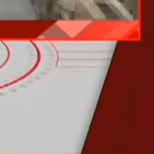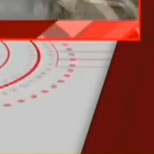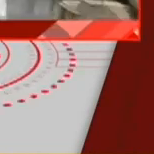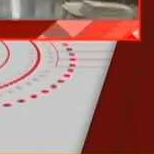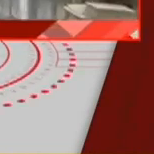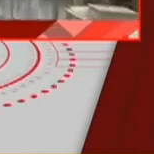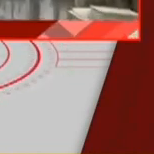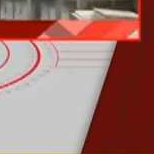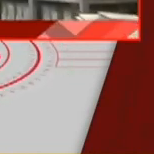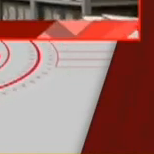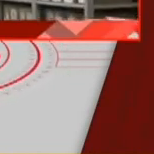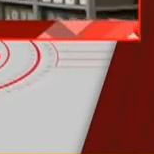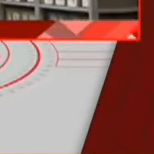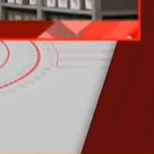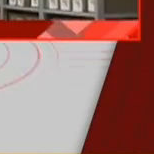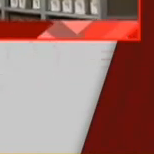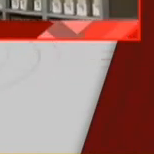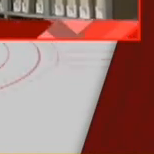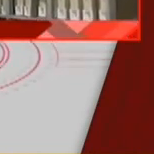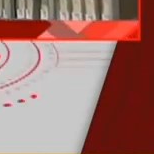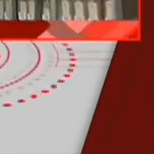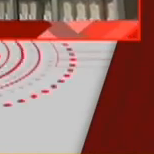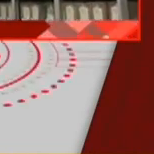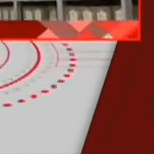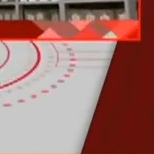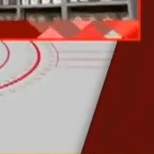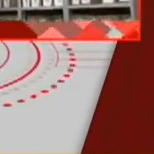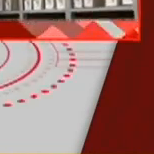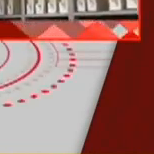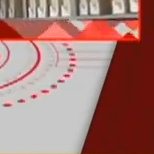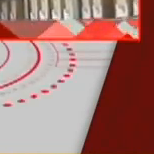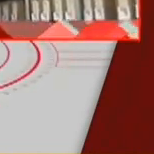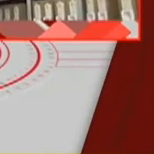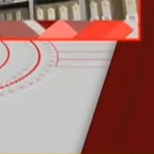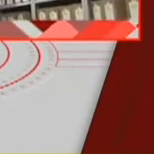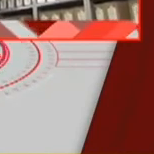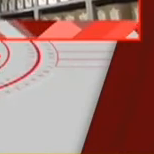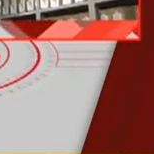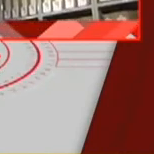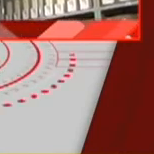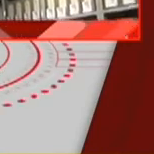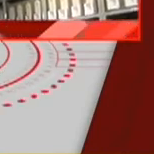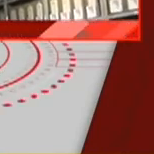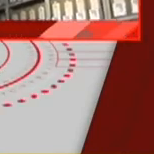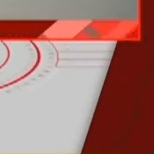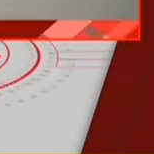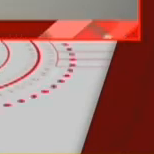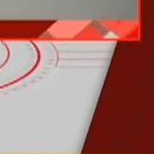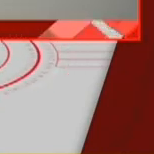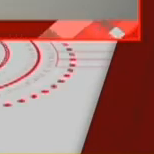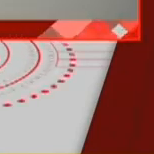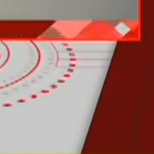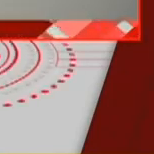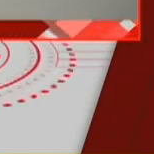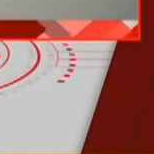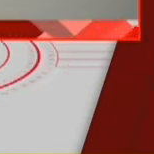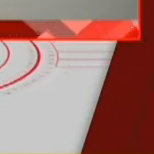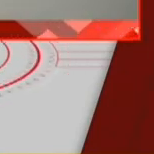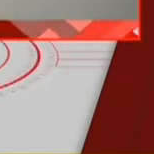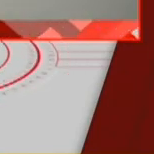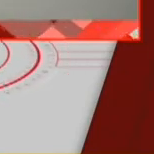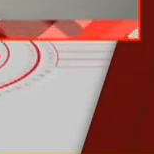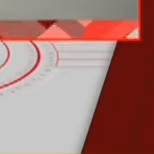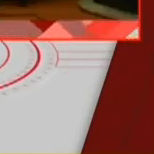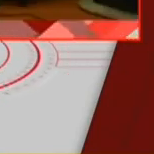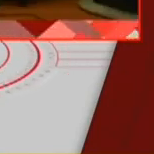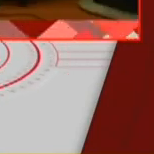impresionante la que podemos encontrar ahí. Están ahí diarios oficiales, las colecciones completas de periódicos, la hemeroteca, la biblioteca. Entonces, bueno, ¿qué les